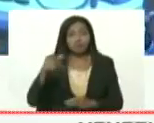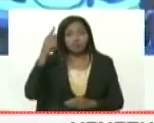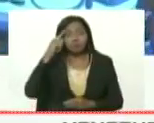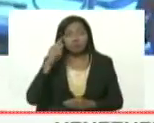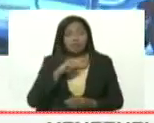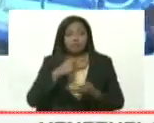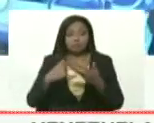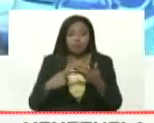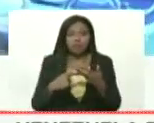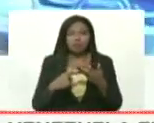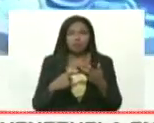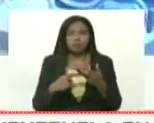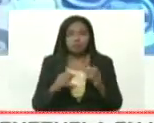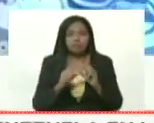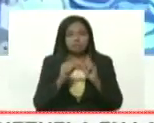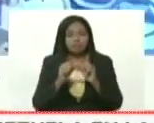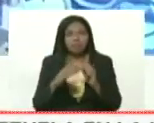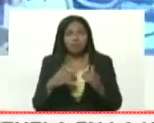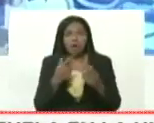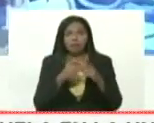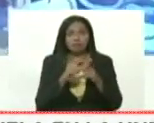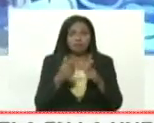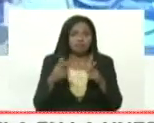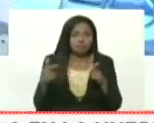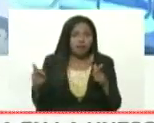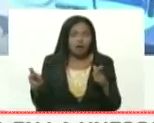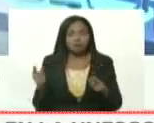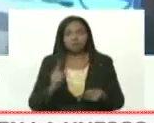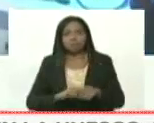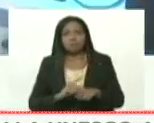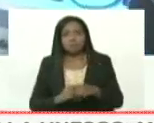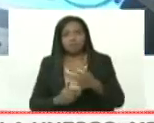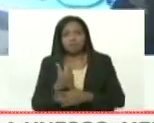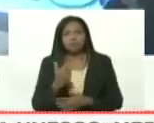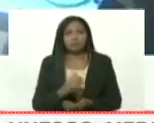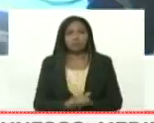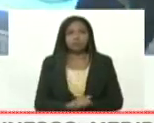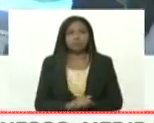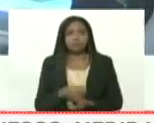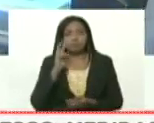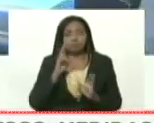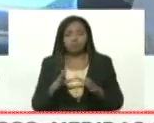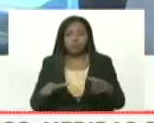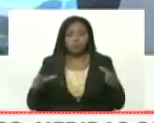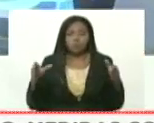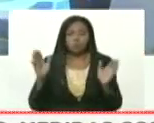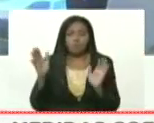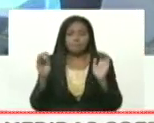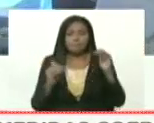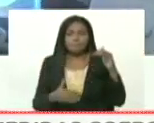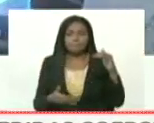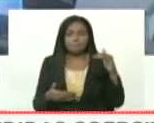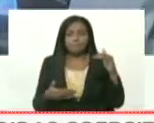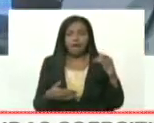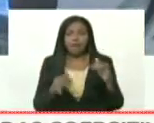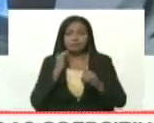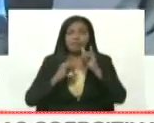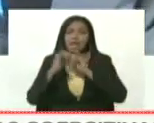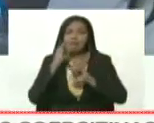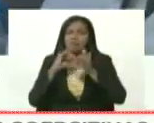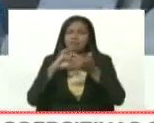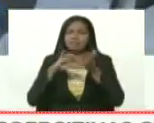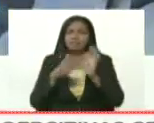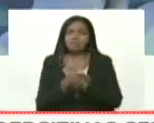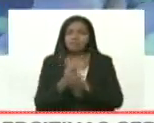equipos todos rindan lo máximo y duren lo máximo. Aquí tenemos una incubadora, ¿verdad? Una incubadora neonatal. ¿Qué han hecho ustedes? ¿Esta incubadora de